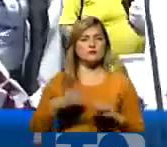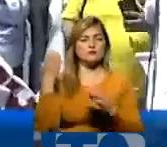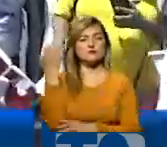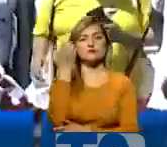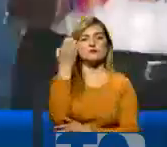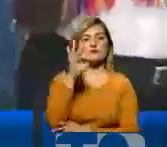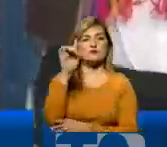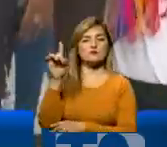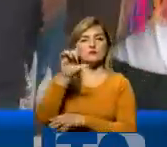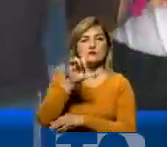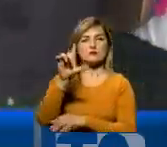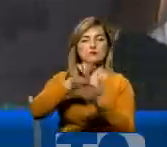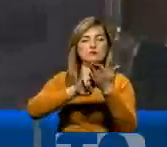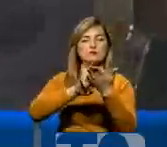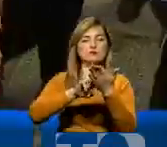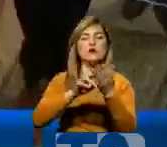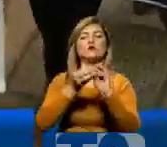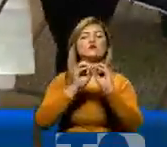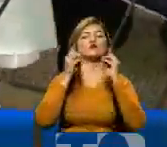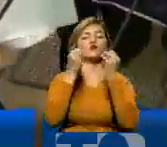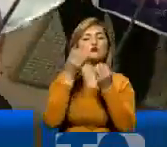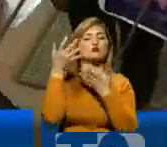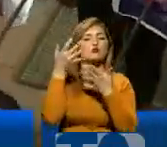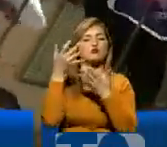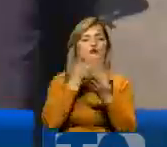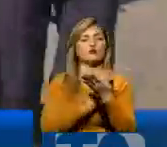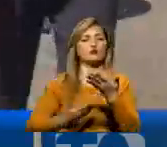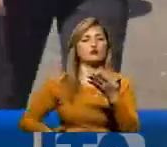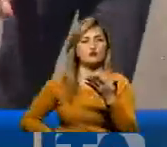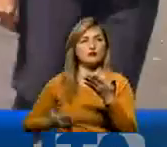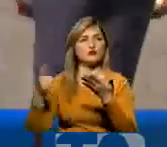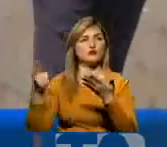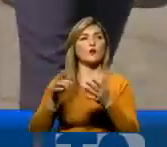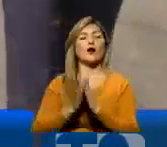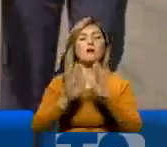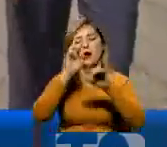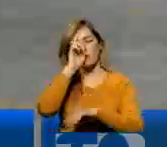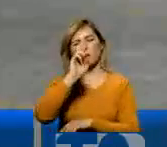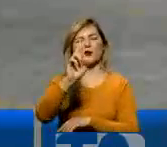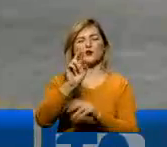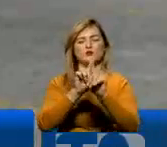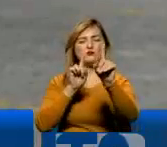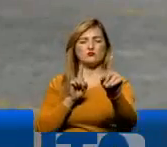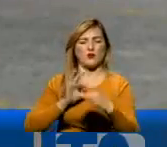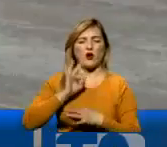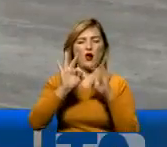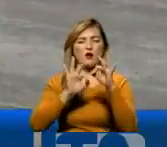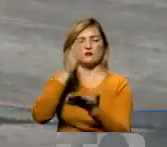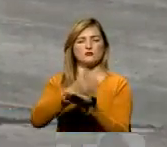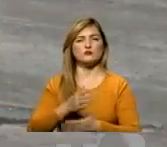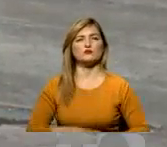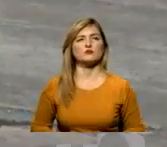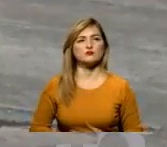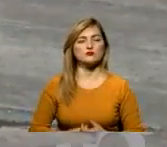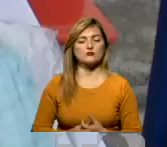organizaciones políticas con la presidenta de la delegación de Pichincha para definir estrategias y solicitar respeto al distanciamiento para evitar contagios. Esto